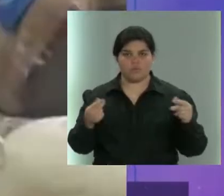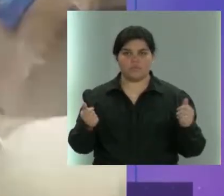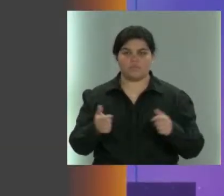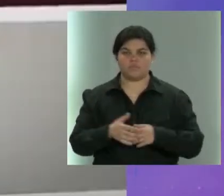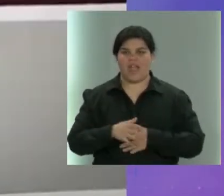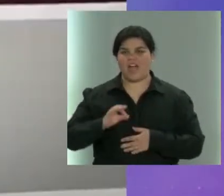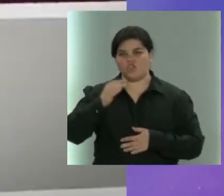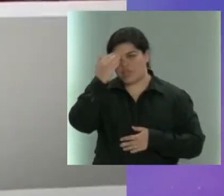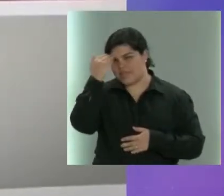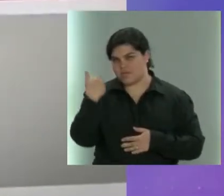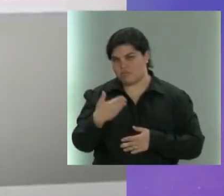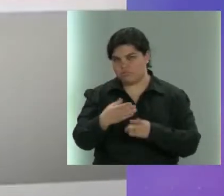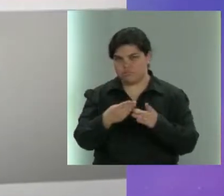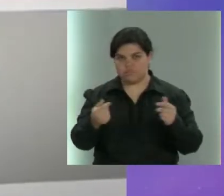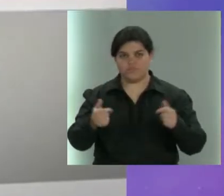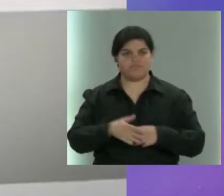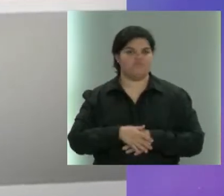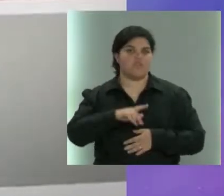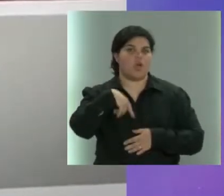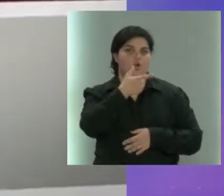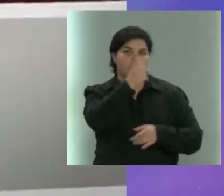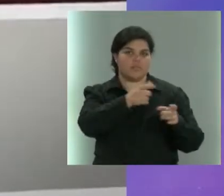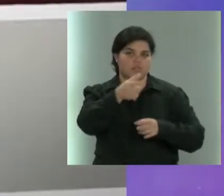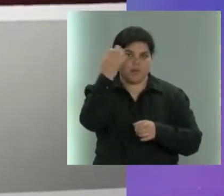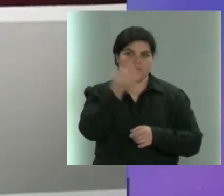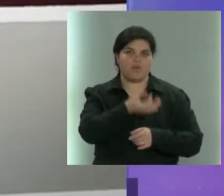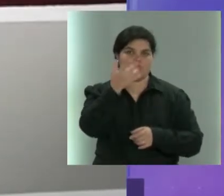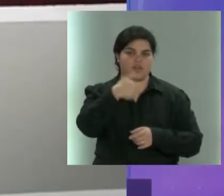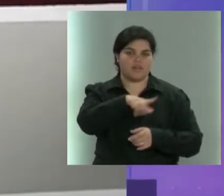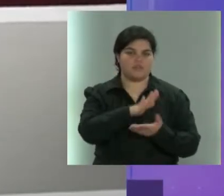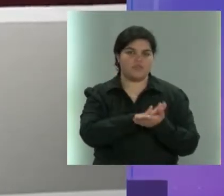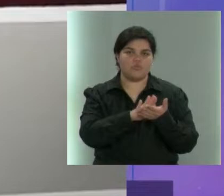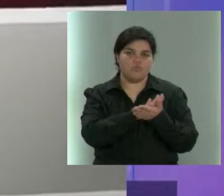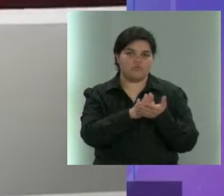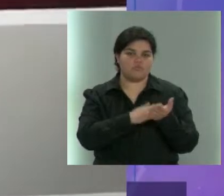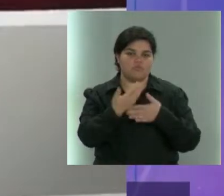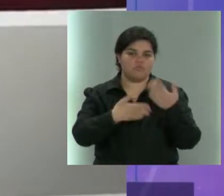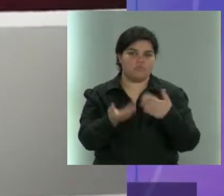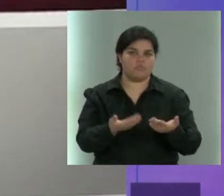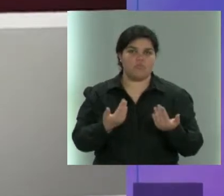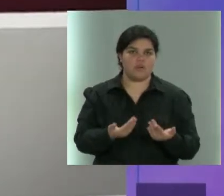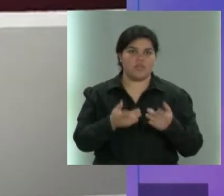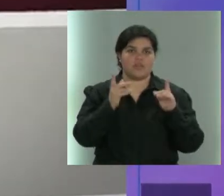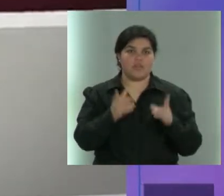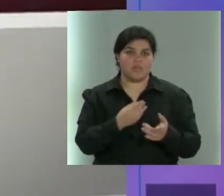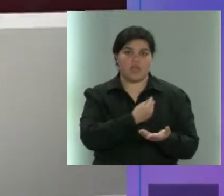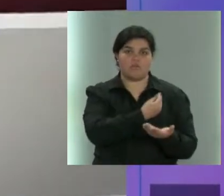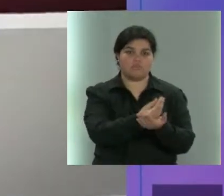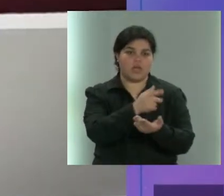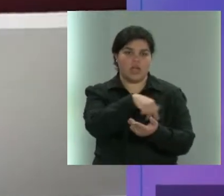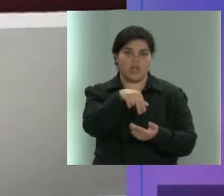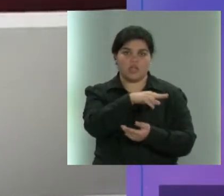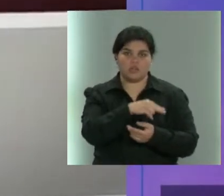años. Pero sí vamos a requerir de otros profesionales que resuelvan las nuevas necesidades y hagan esos puentes